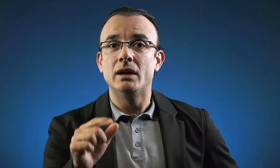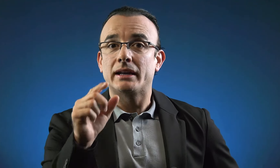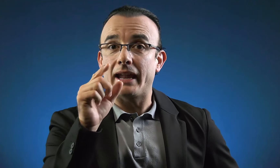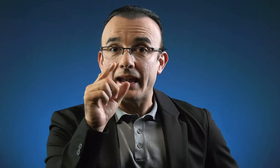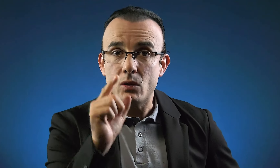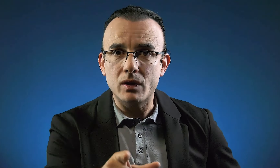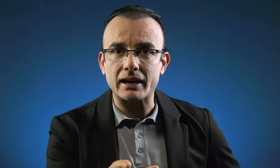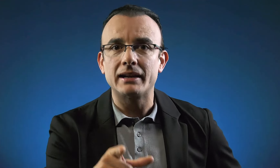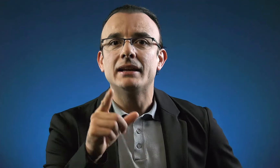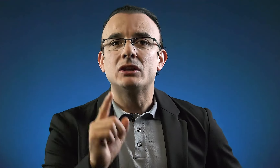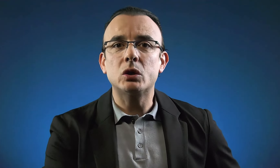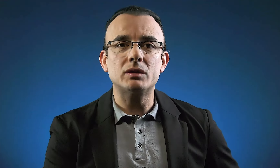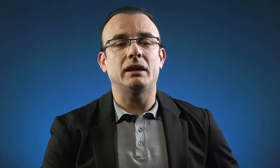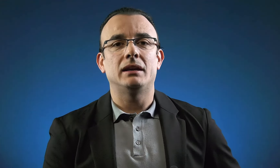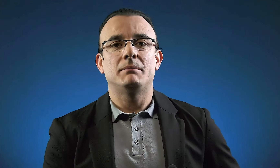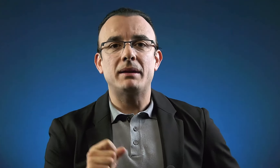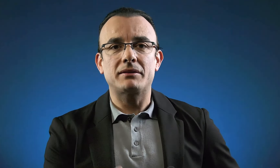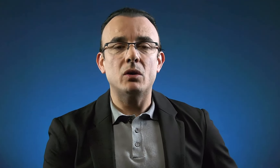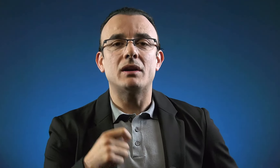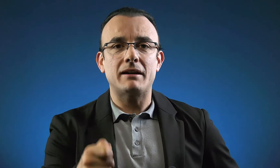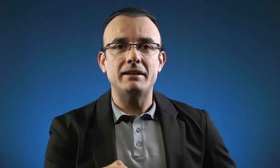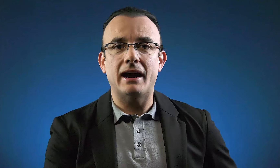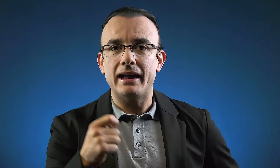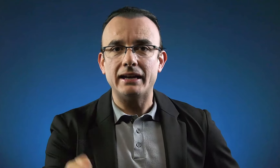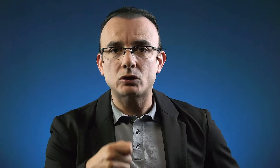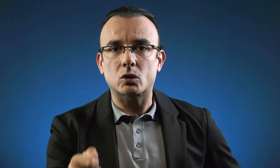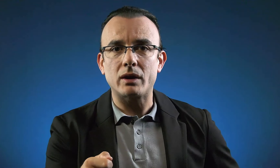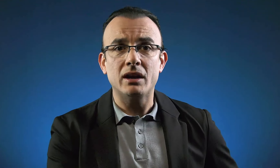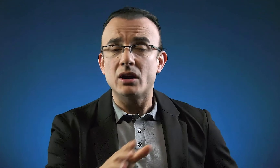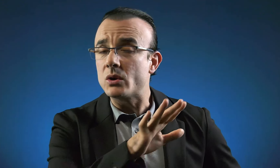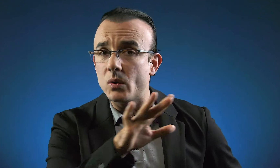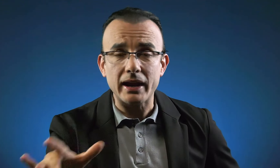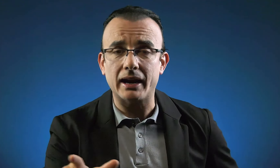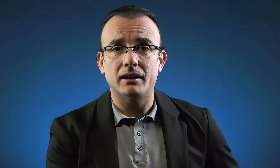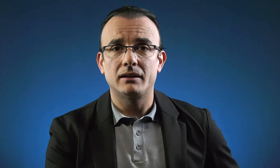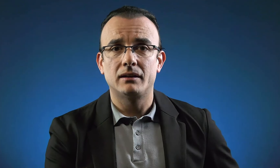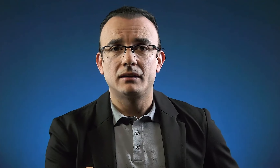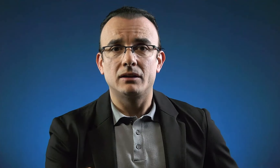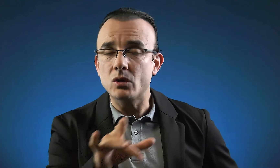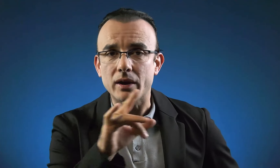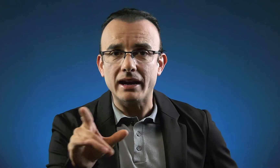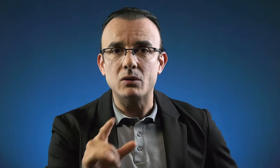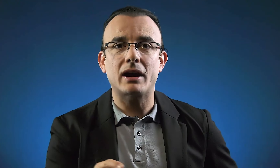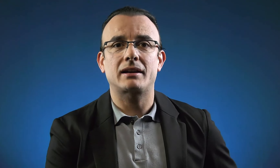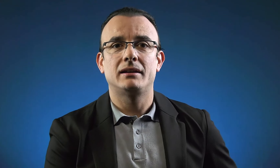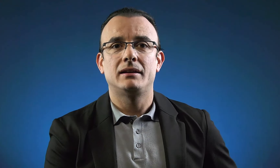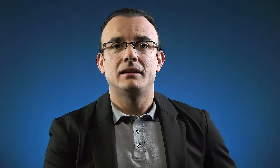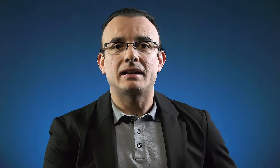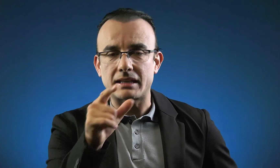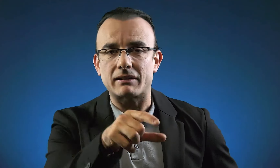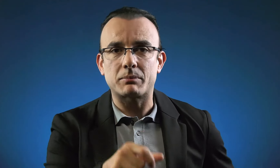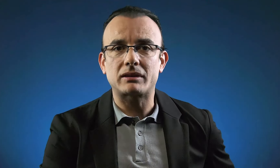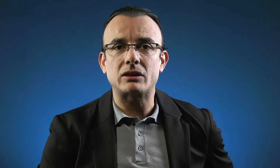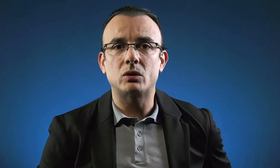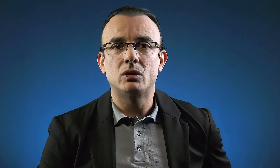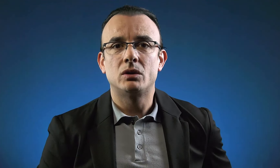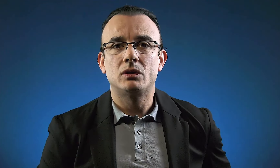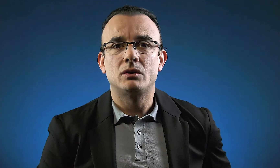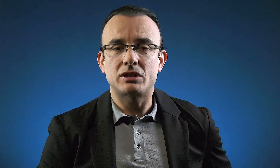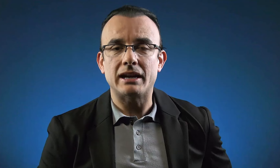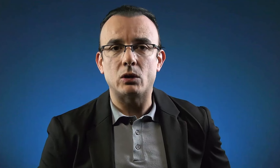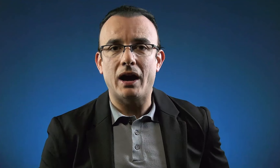diciendo que el lugar donde perdió la vida Héctor Cuen no era el lugar que estaba